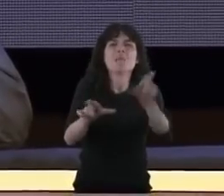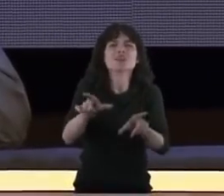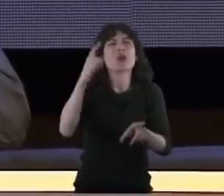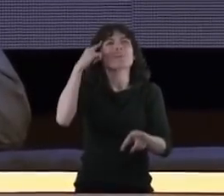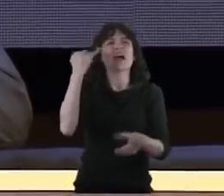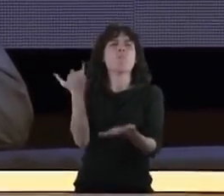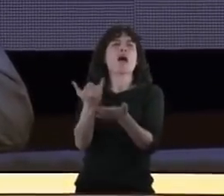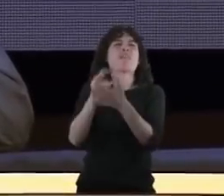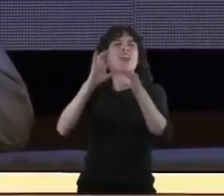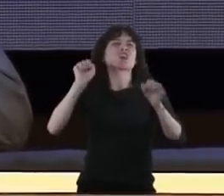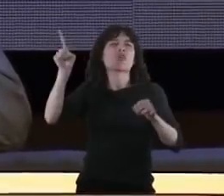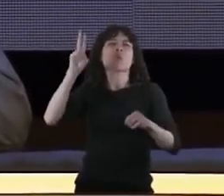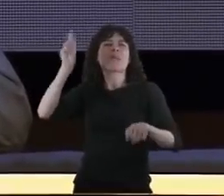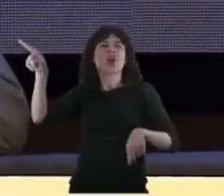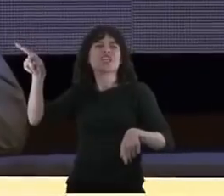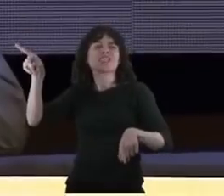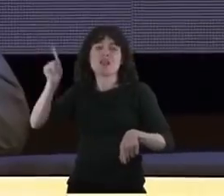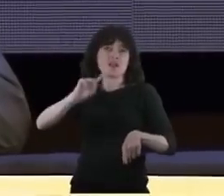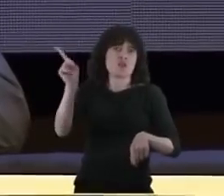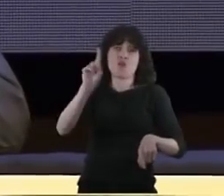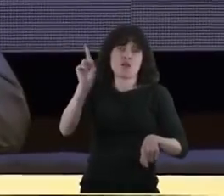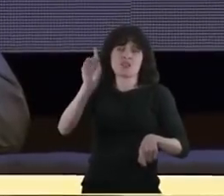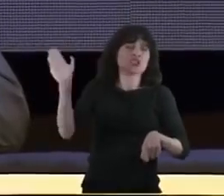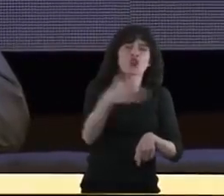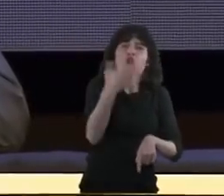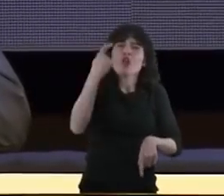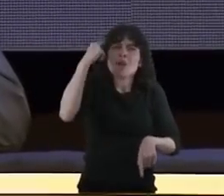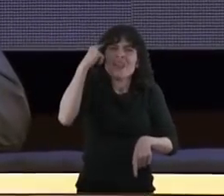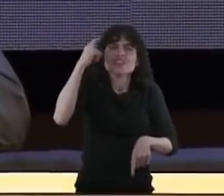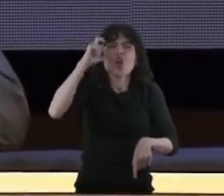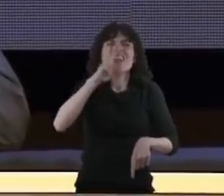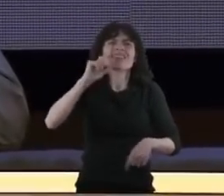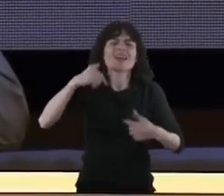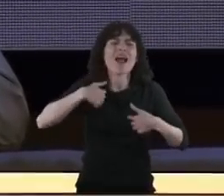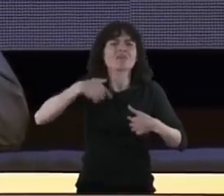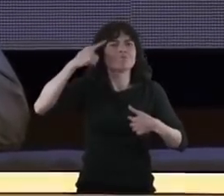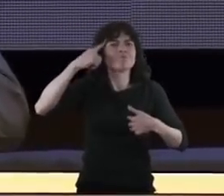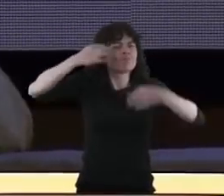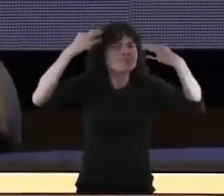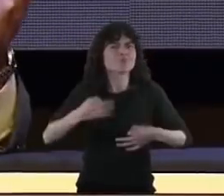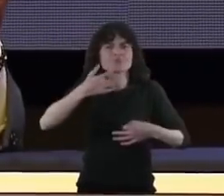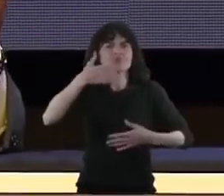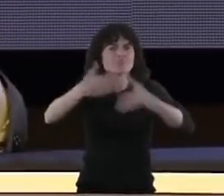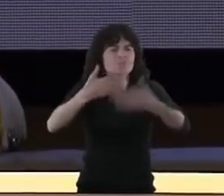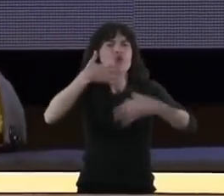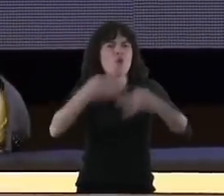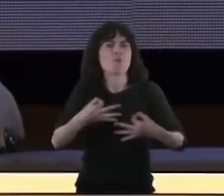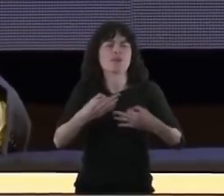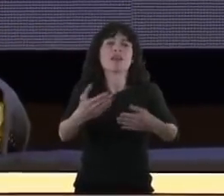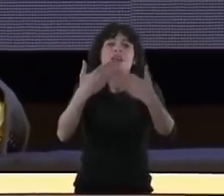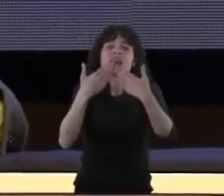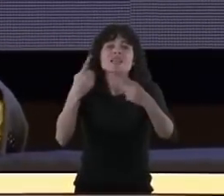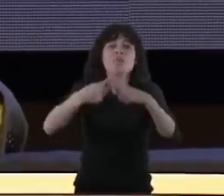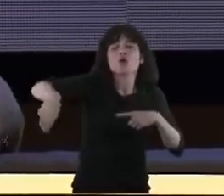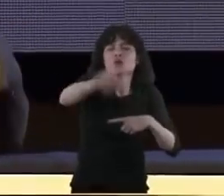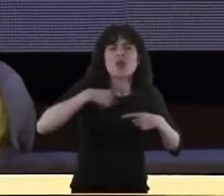del peronismo, es un deber ético y moral que tenemos todos los ciudadanos y ciudadanas. Gracias por el esfuerzo que han